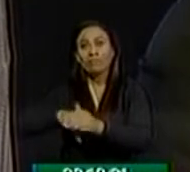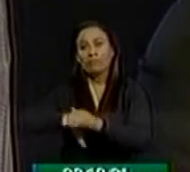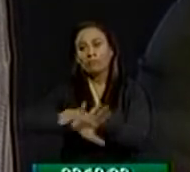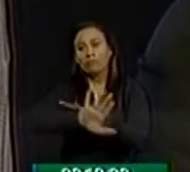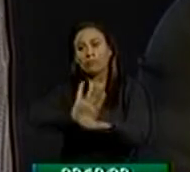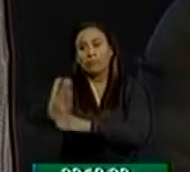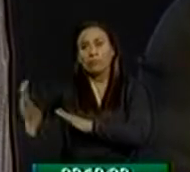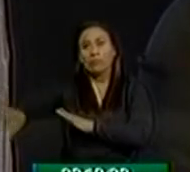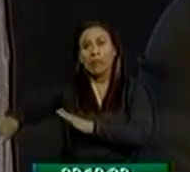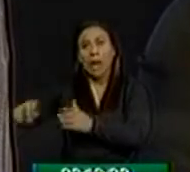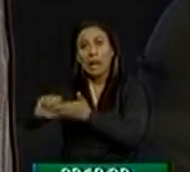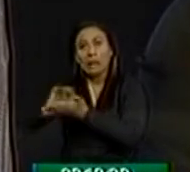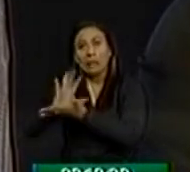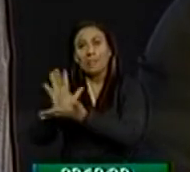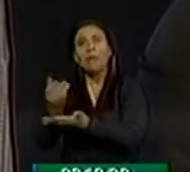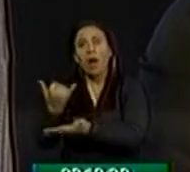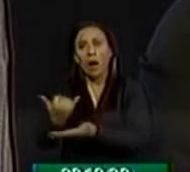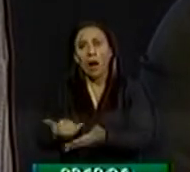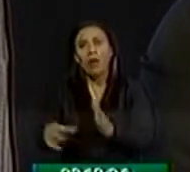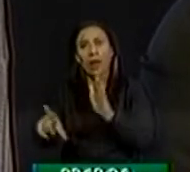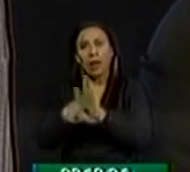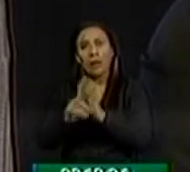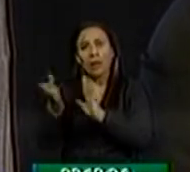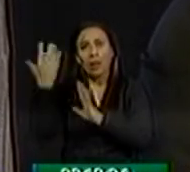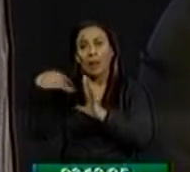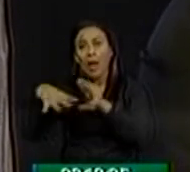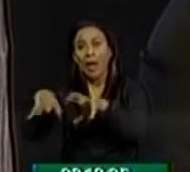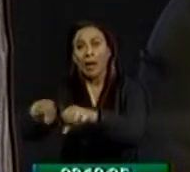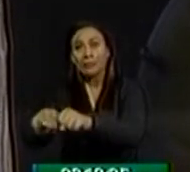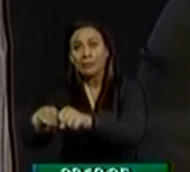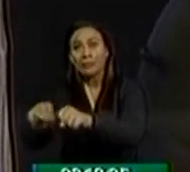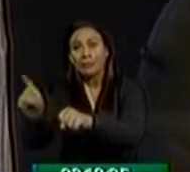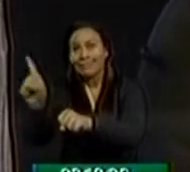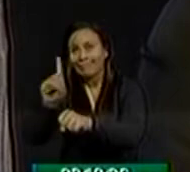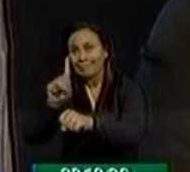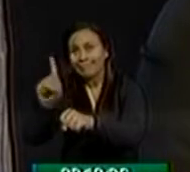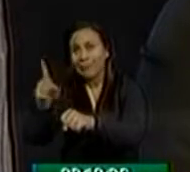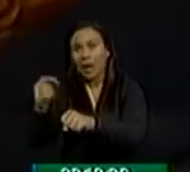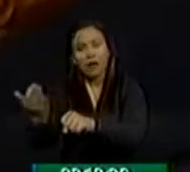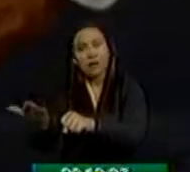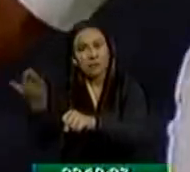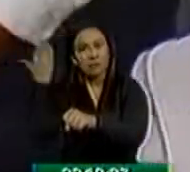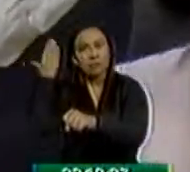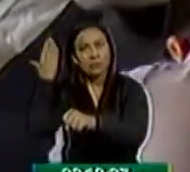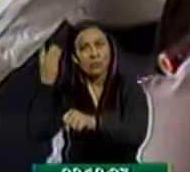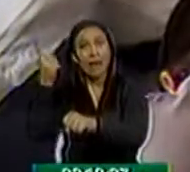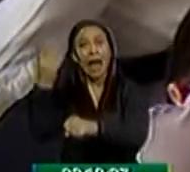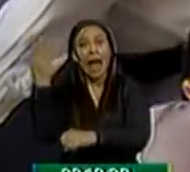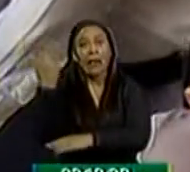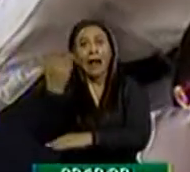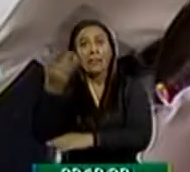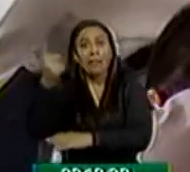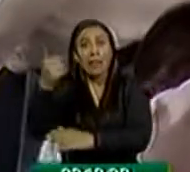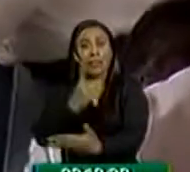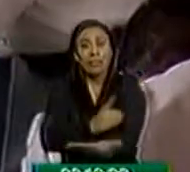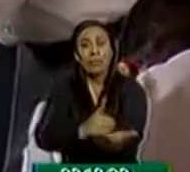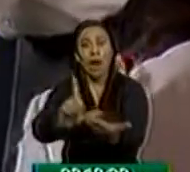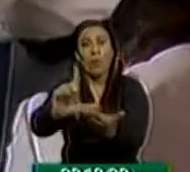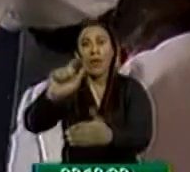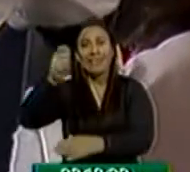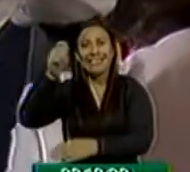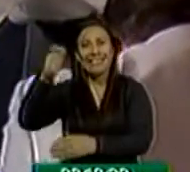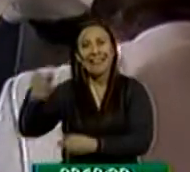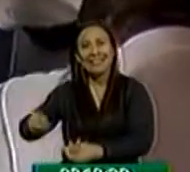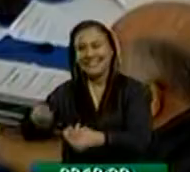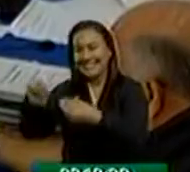Asamblea Nacional la ley de herencias. Esas leyes ya no van. El alcalde de Daule entregó las llaves de la